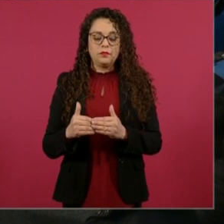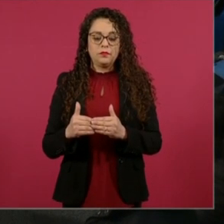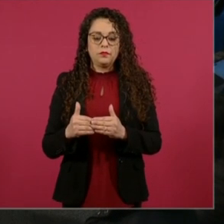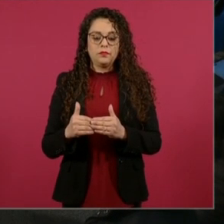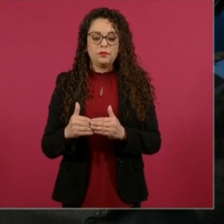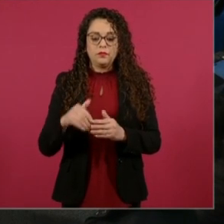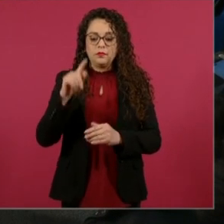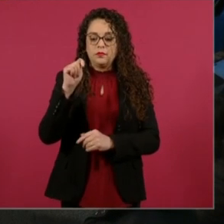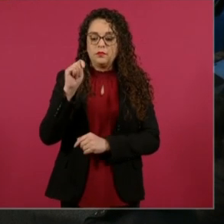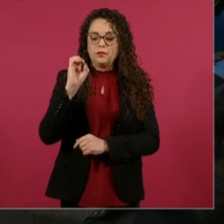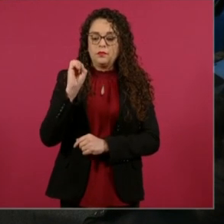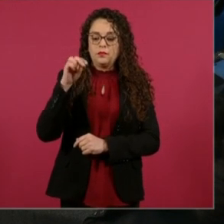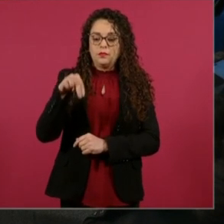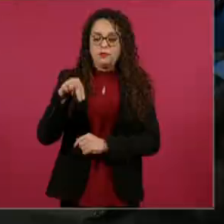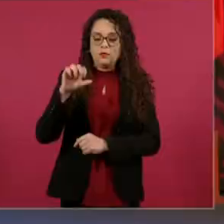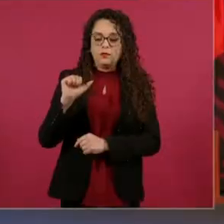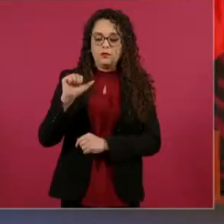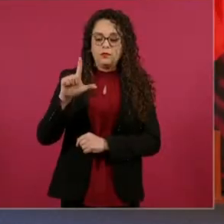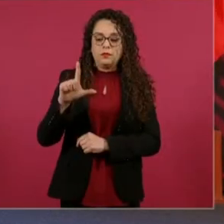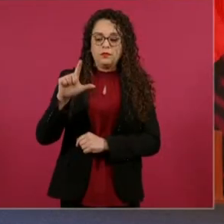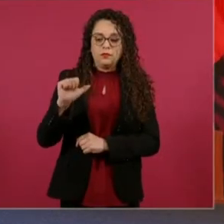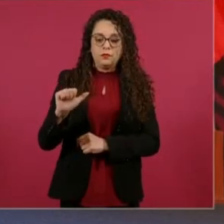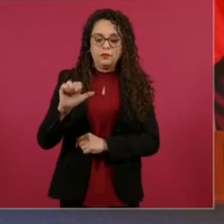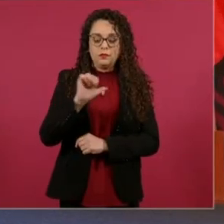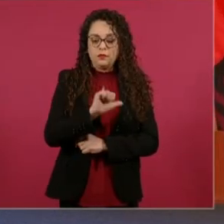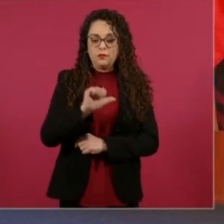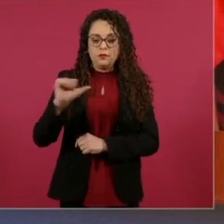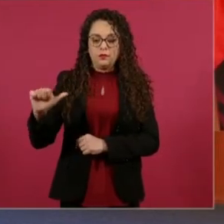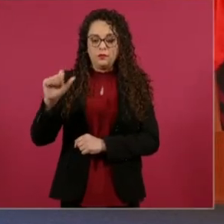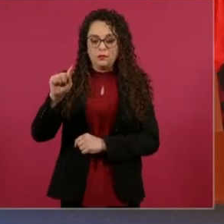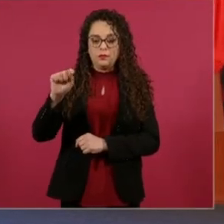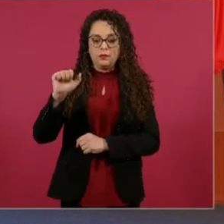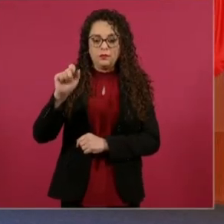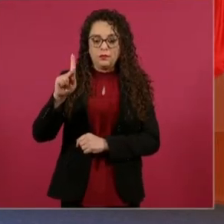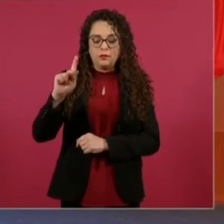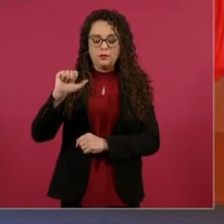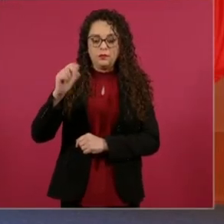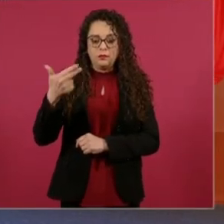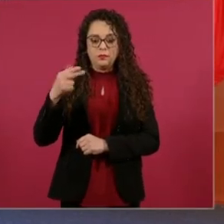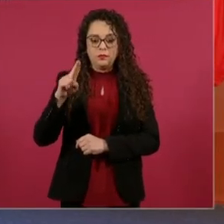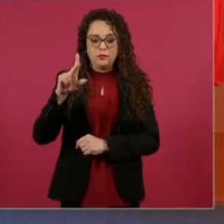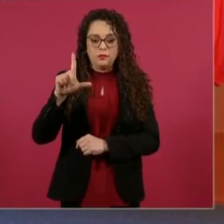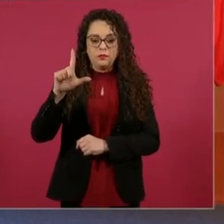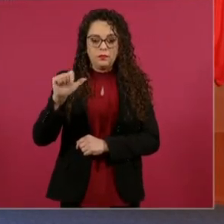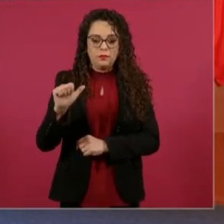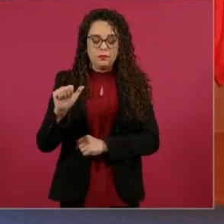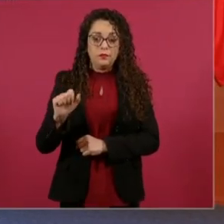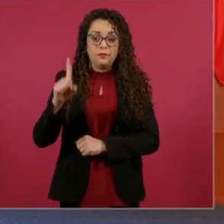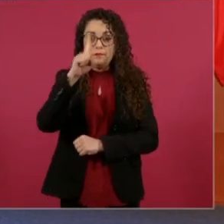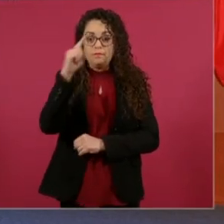de Tonalá a Tapachula, 1,000 millones.